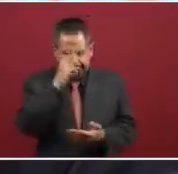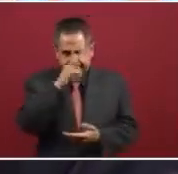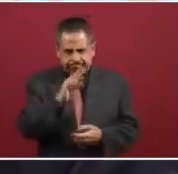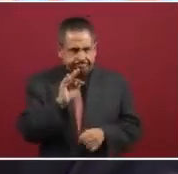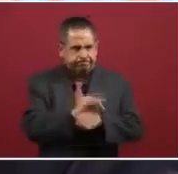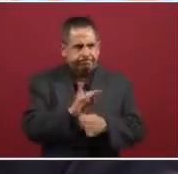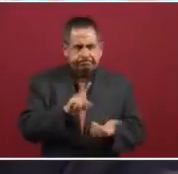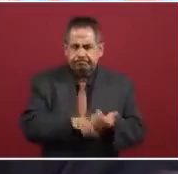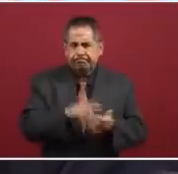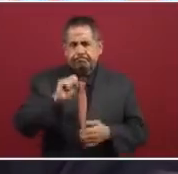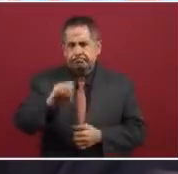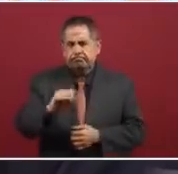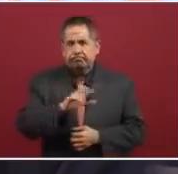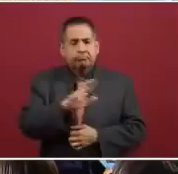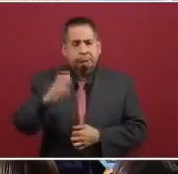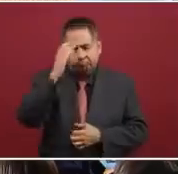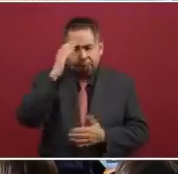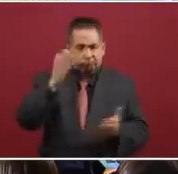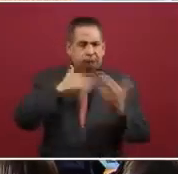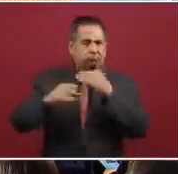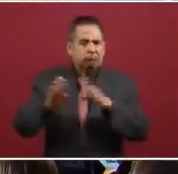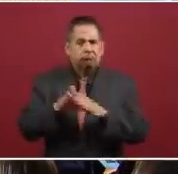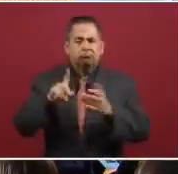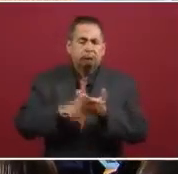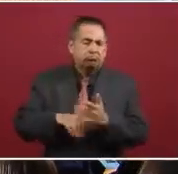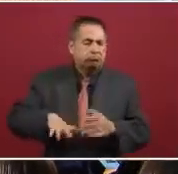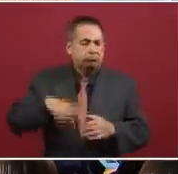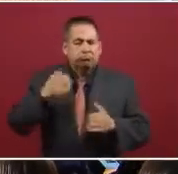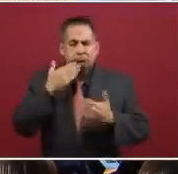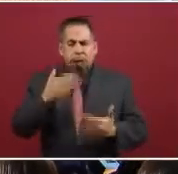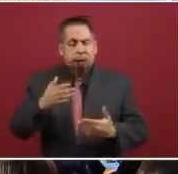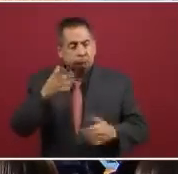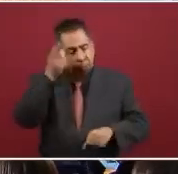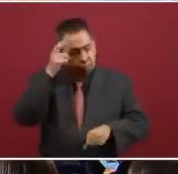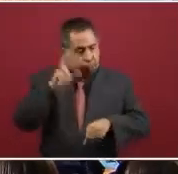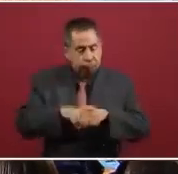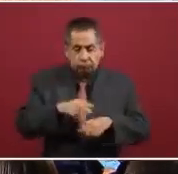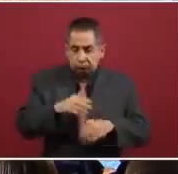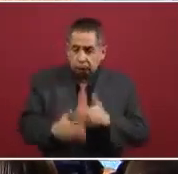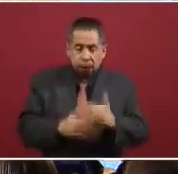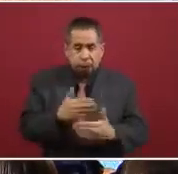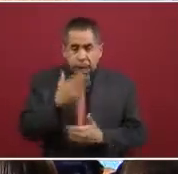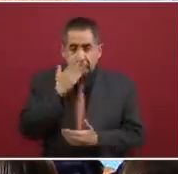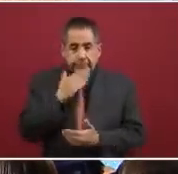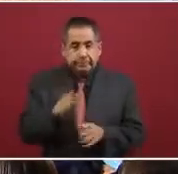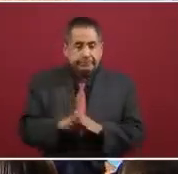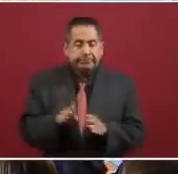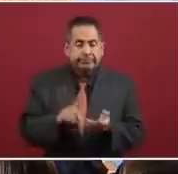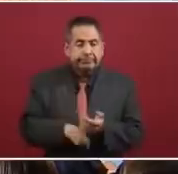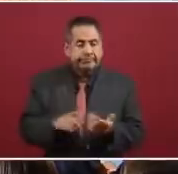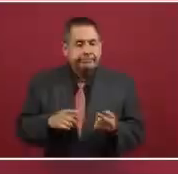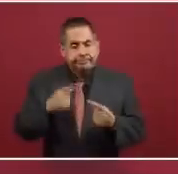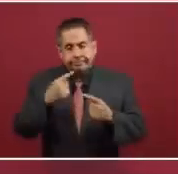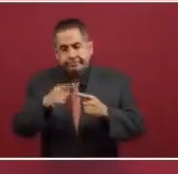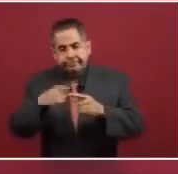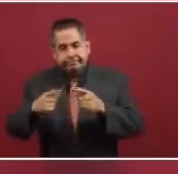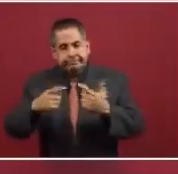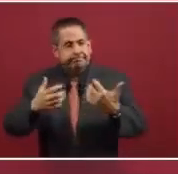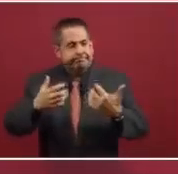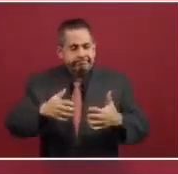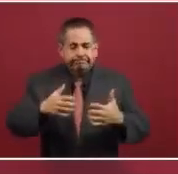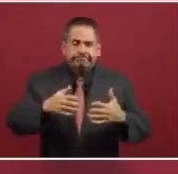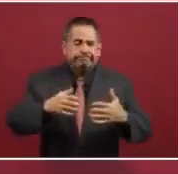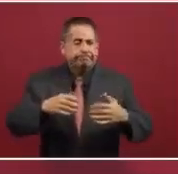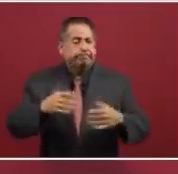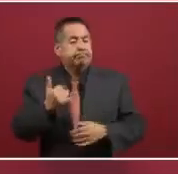quisiera reconocer el enorme esfuerzo de la dirección general y todo el equipo humano